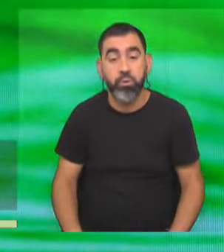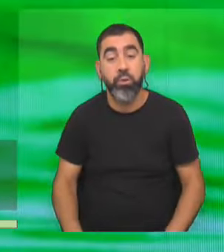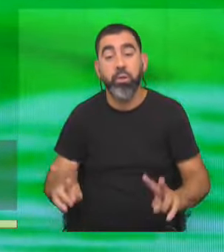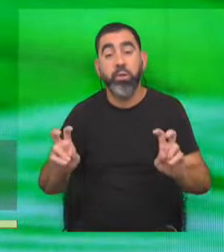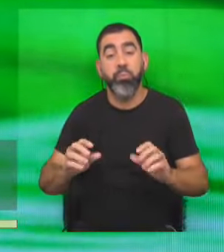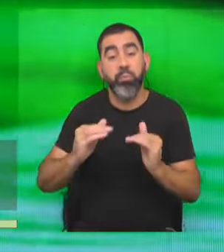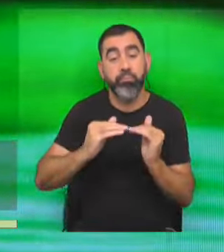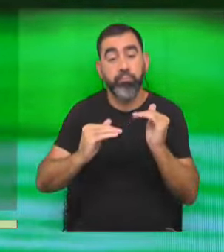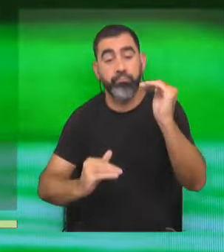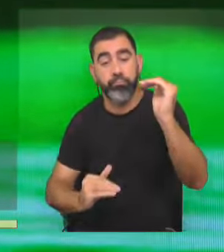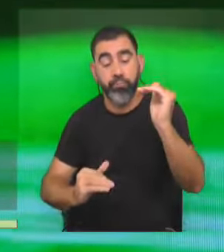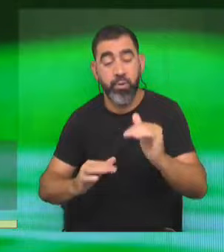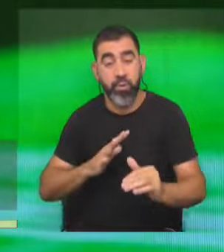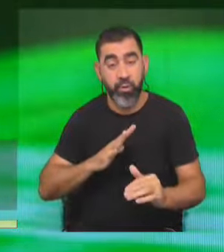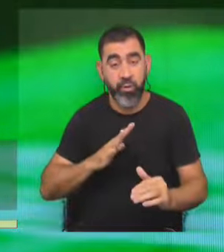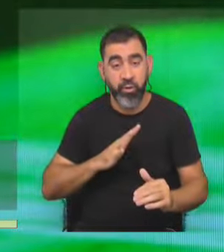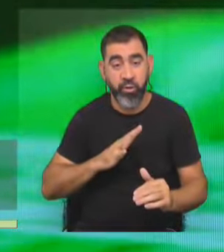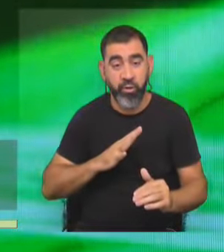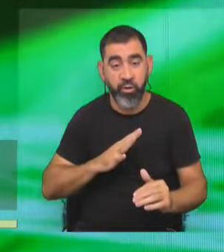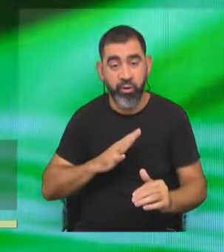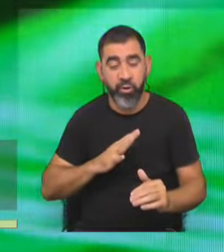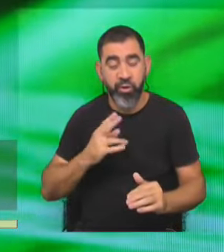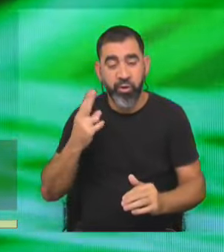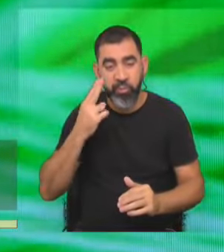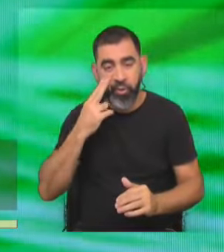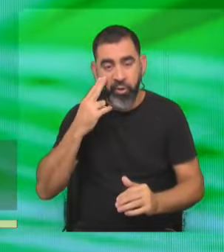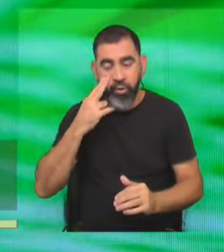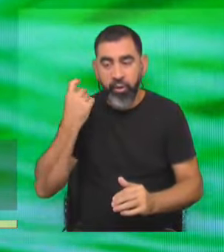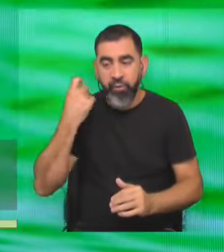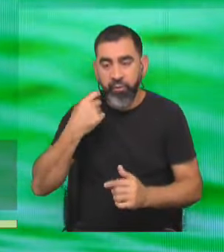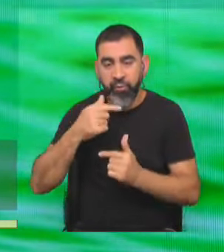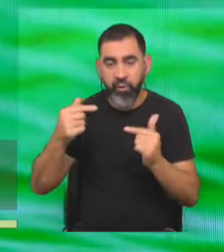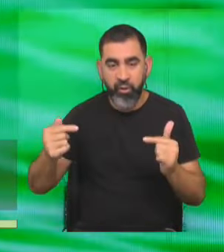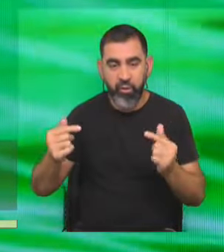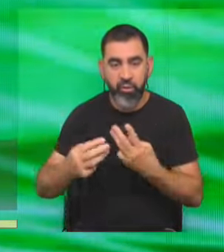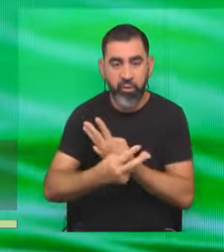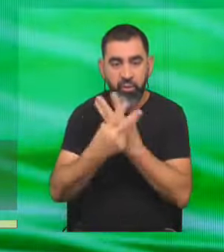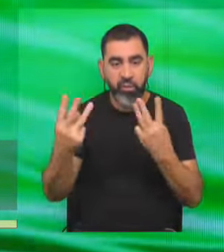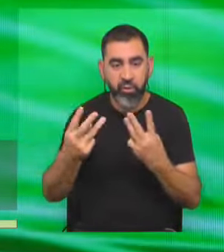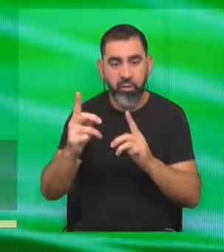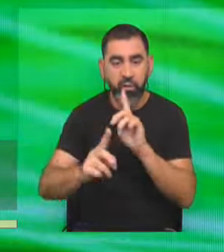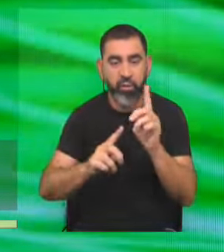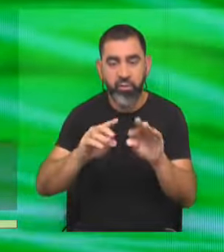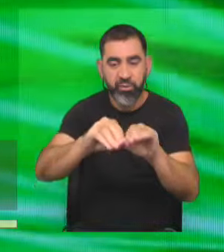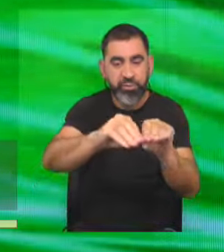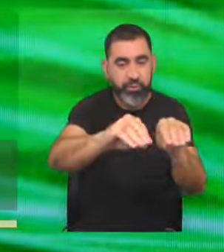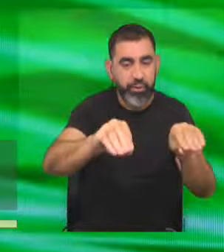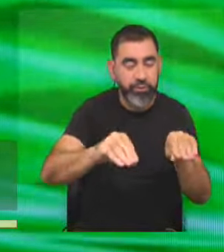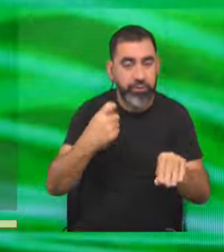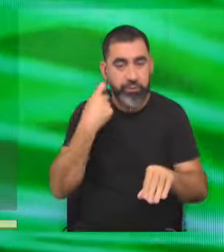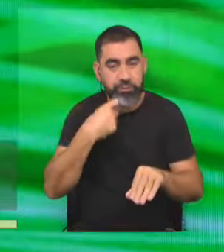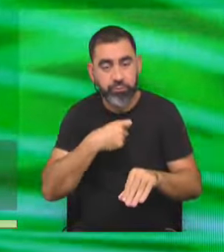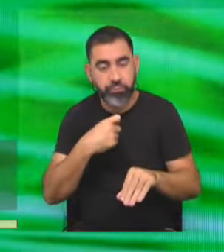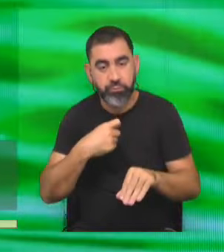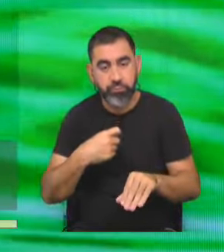desigualdad la profunda desigualdad las profundas carencias que existen este en determinados territorios hay una